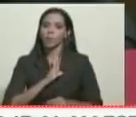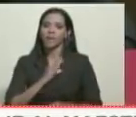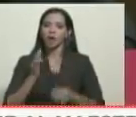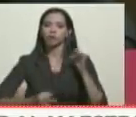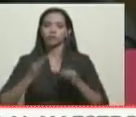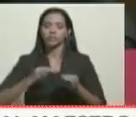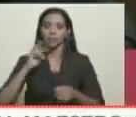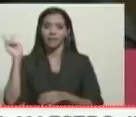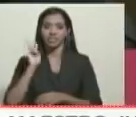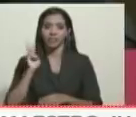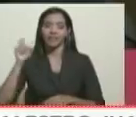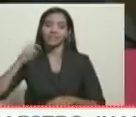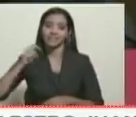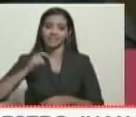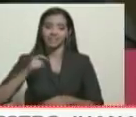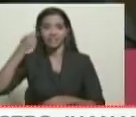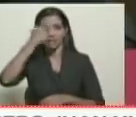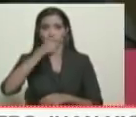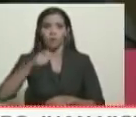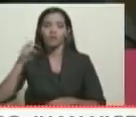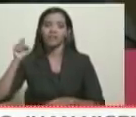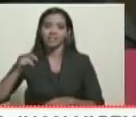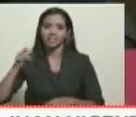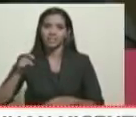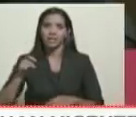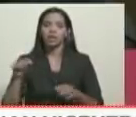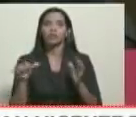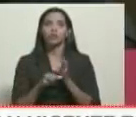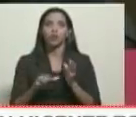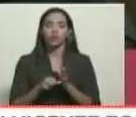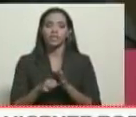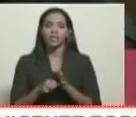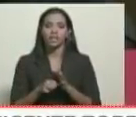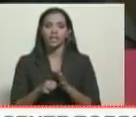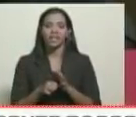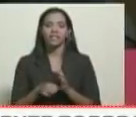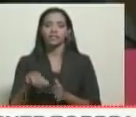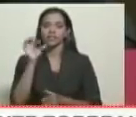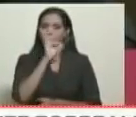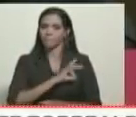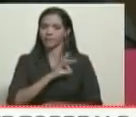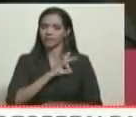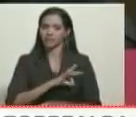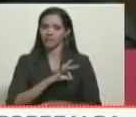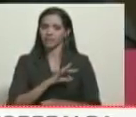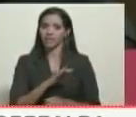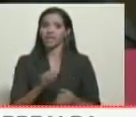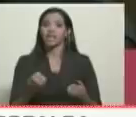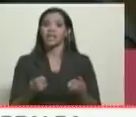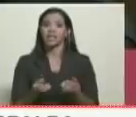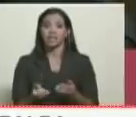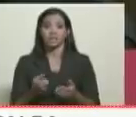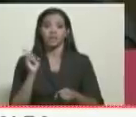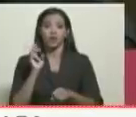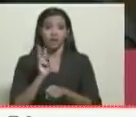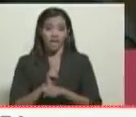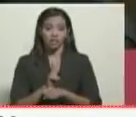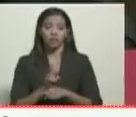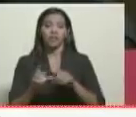venezolana requiere y el pueblo requiere, donde estos ciudadanos al margen de la ley serán